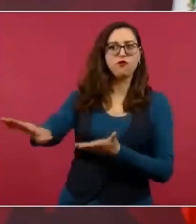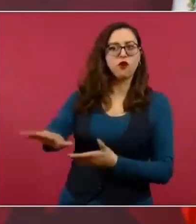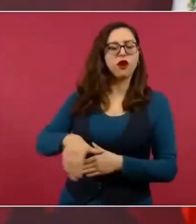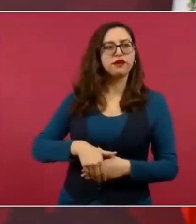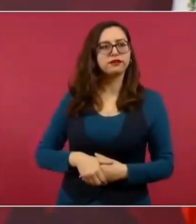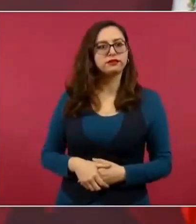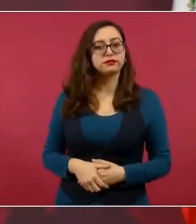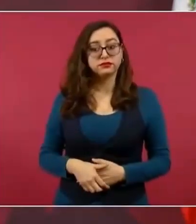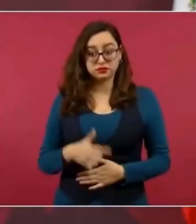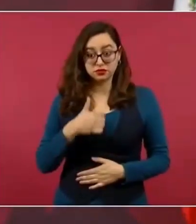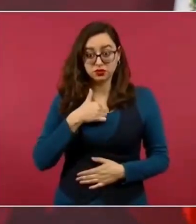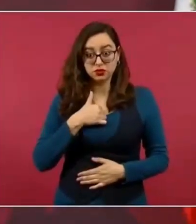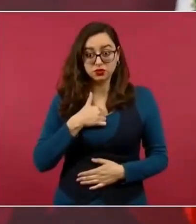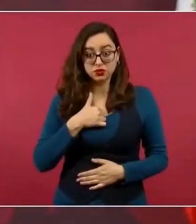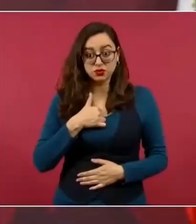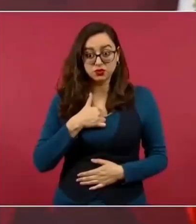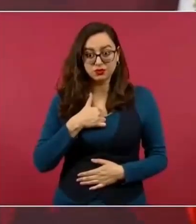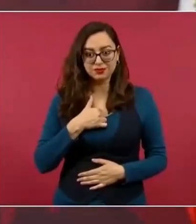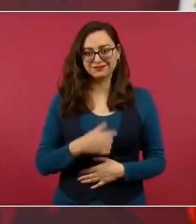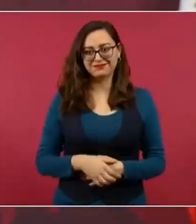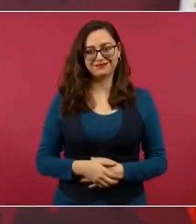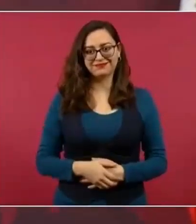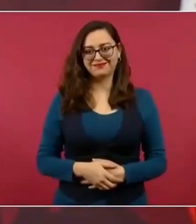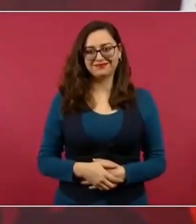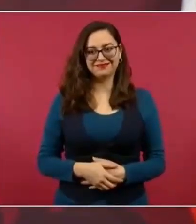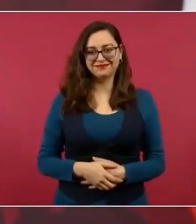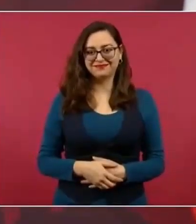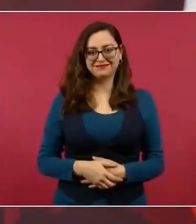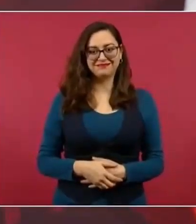es incómodo este periodista.